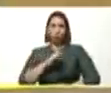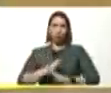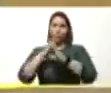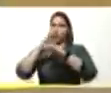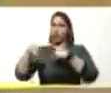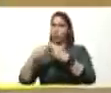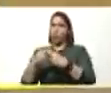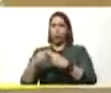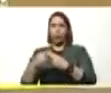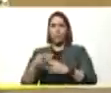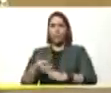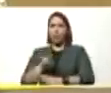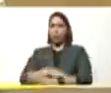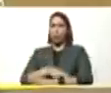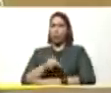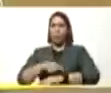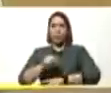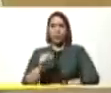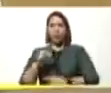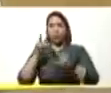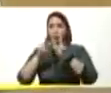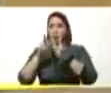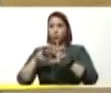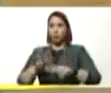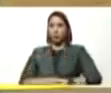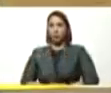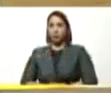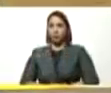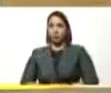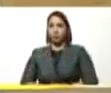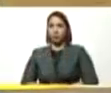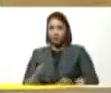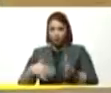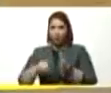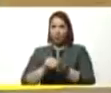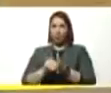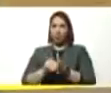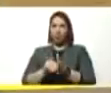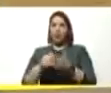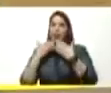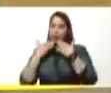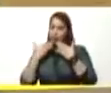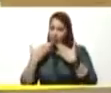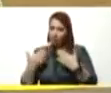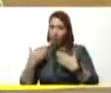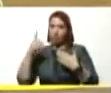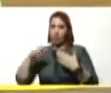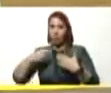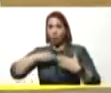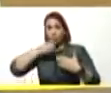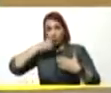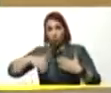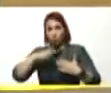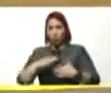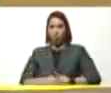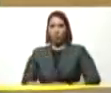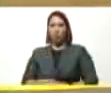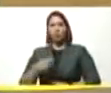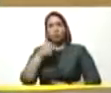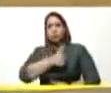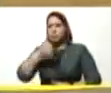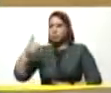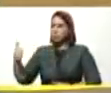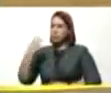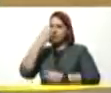detenido en los peores momentos, la Gran Misión Vivienda Venezuela. Reitero el agradecimiento de nuestro pueblo, que lo conseguimos en cada